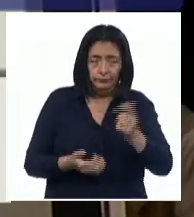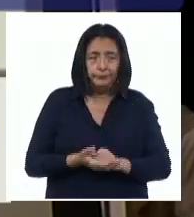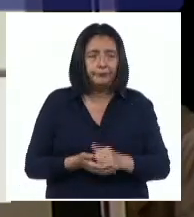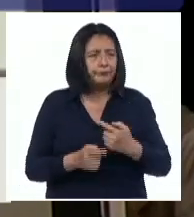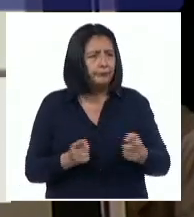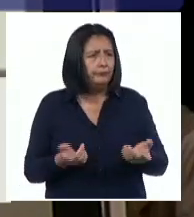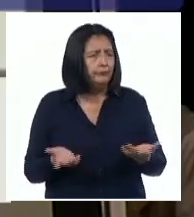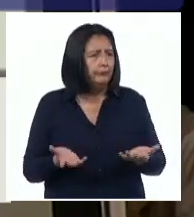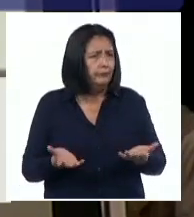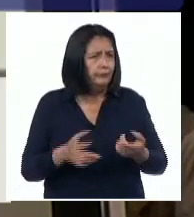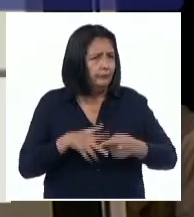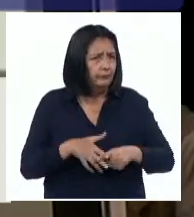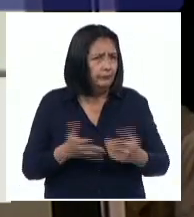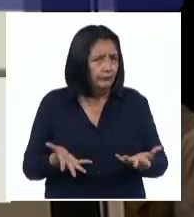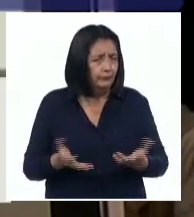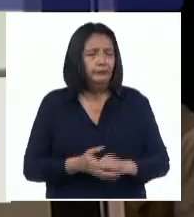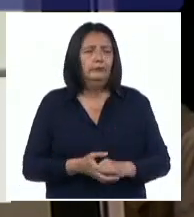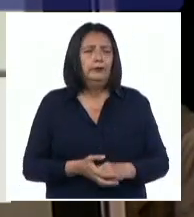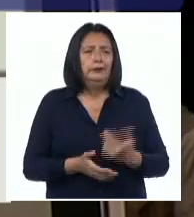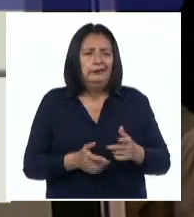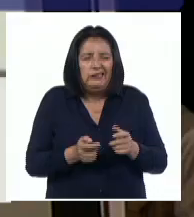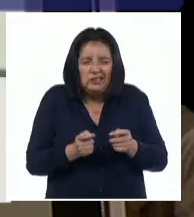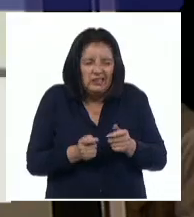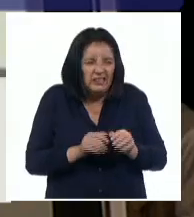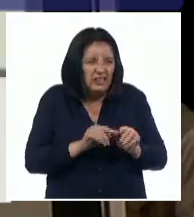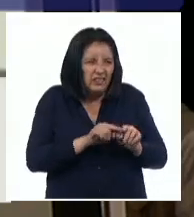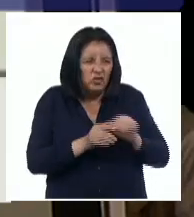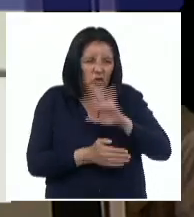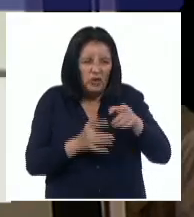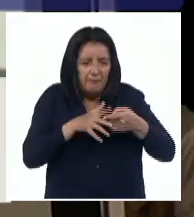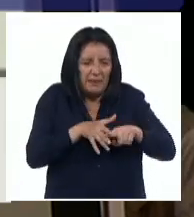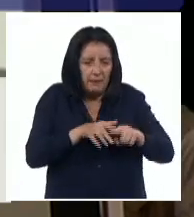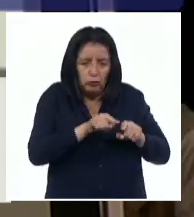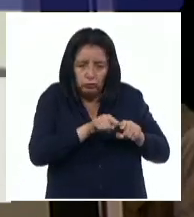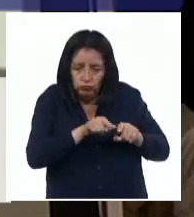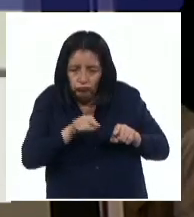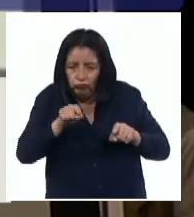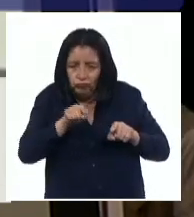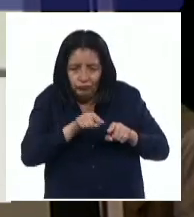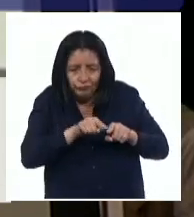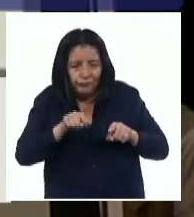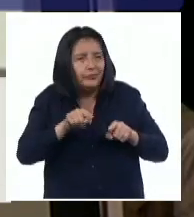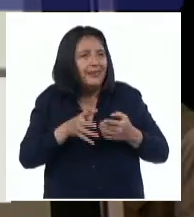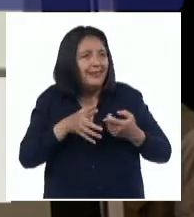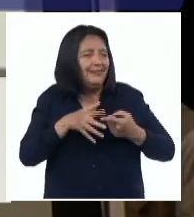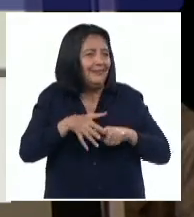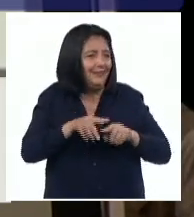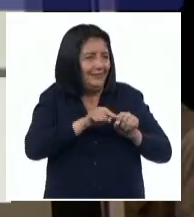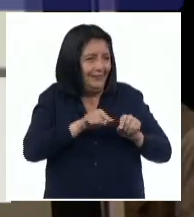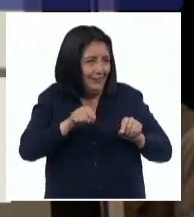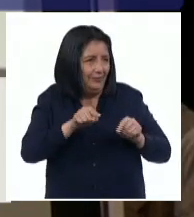todos partimos de una casi coincidencia de curvas al inicio de